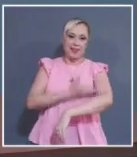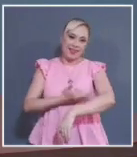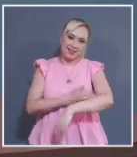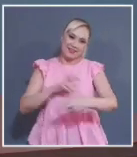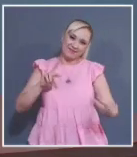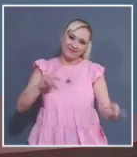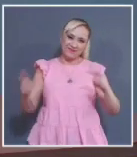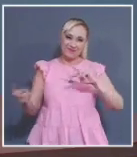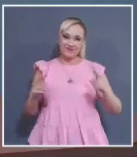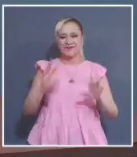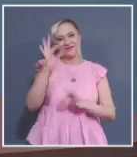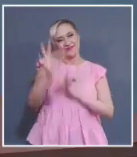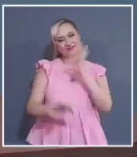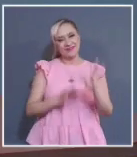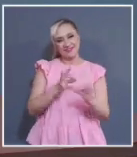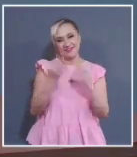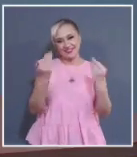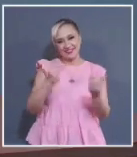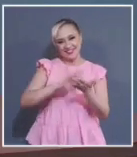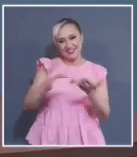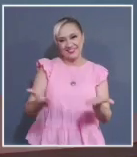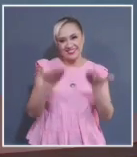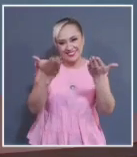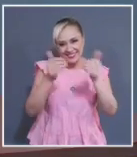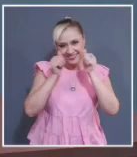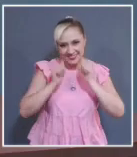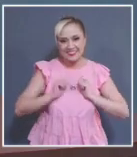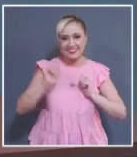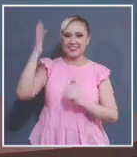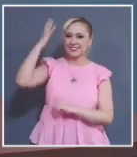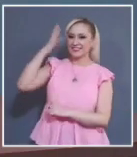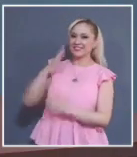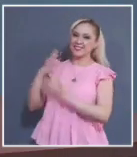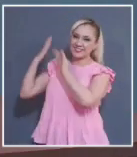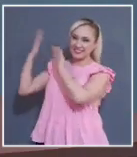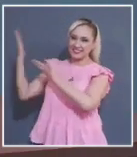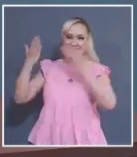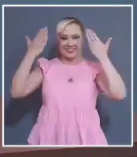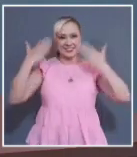espacio, como siempre agradeciendo su atención. Soy Lorena Sánchez Cabrera y a nombre de todo este